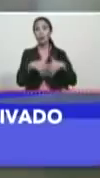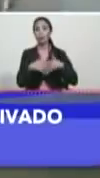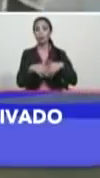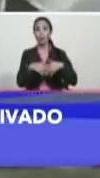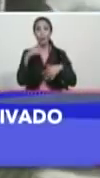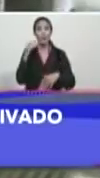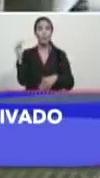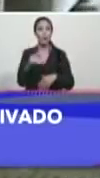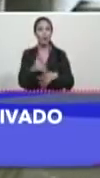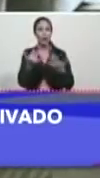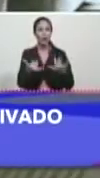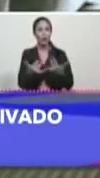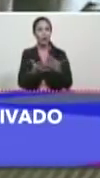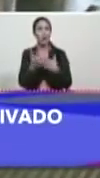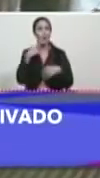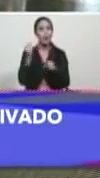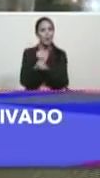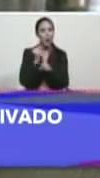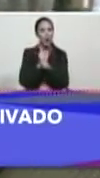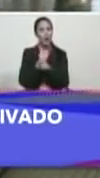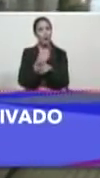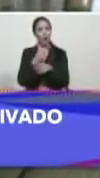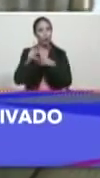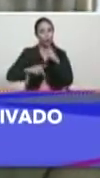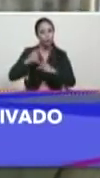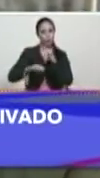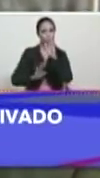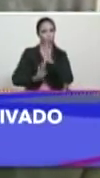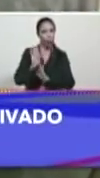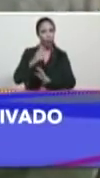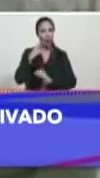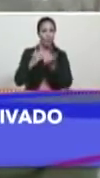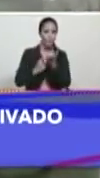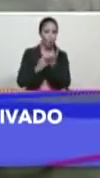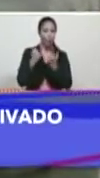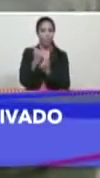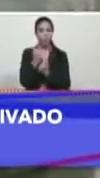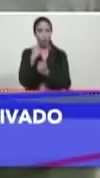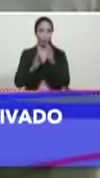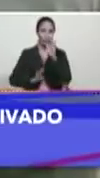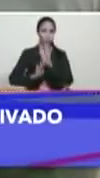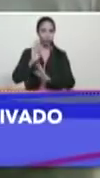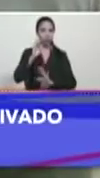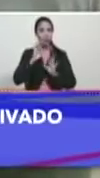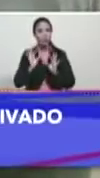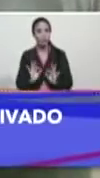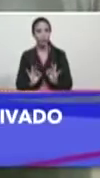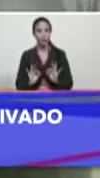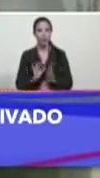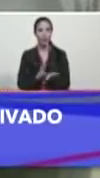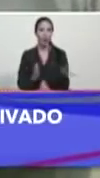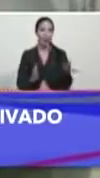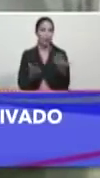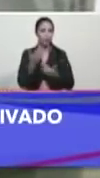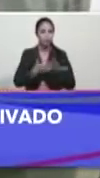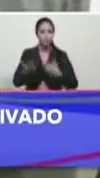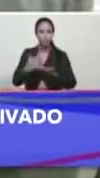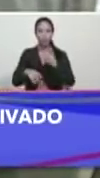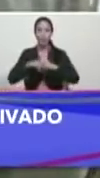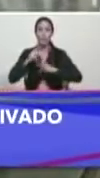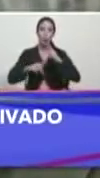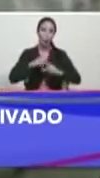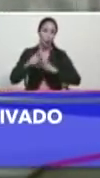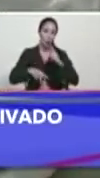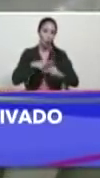Maracay, están trabajando y están recibiendo nuestro apoyo y, por supuesto, están aportando aportando, aportando a la sociedad en la producción